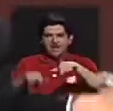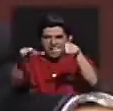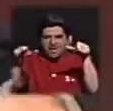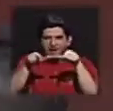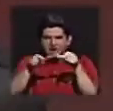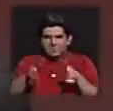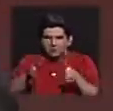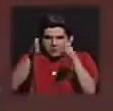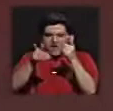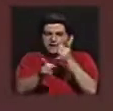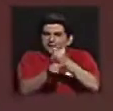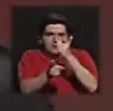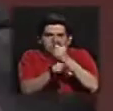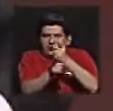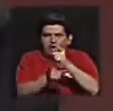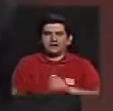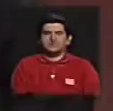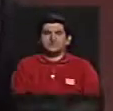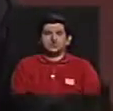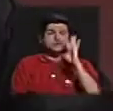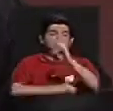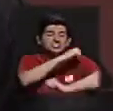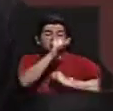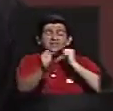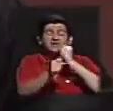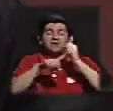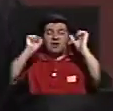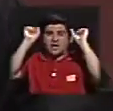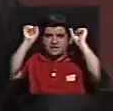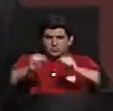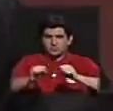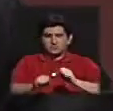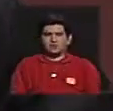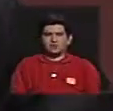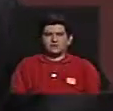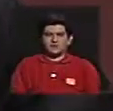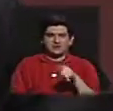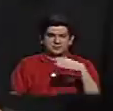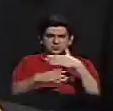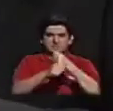instalaciones fueran adecuadas para que por 5 años se pudieran desarrollar. Que es algo que uno